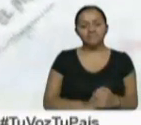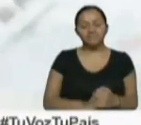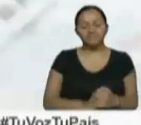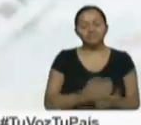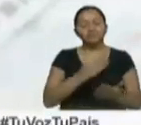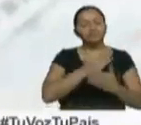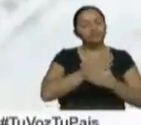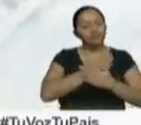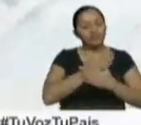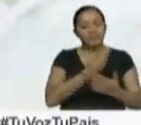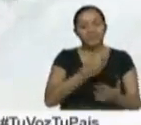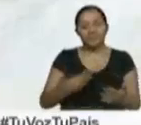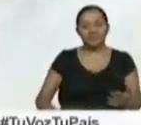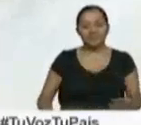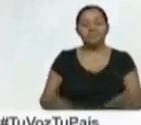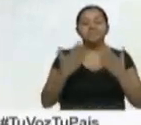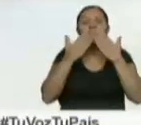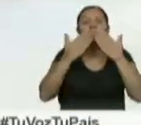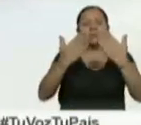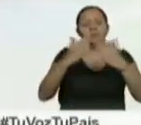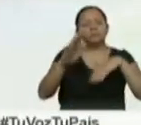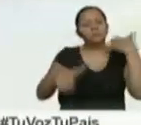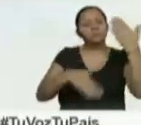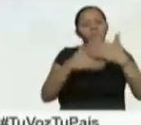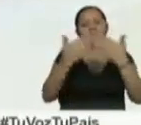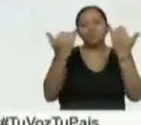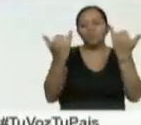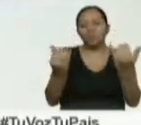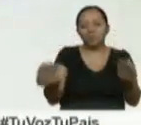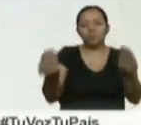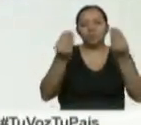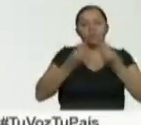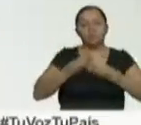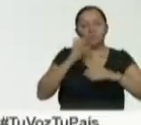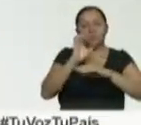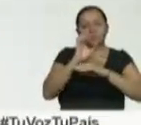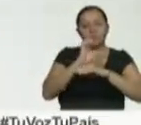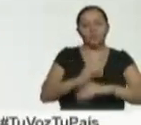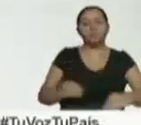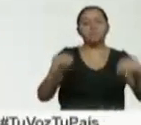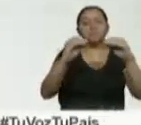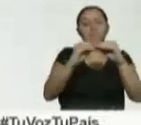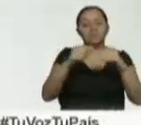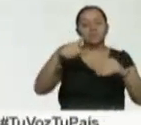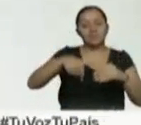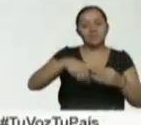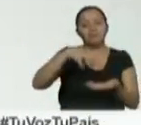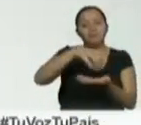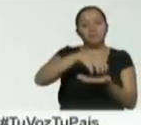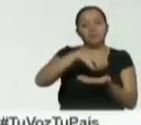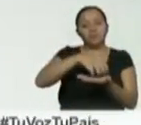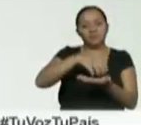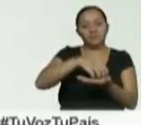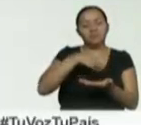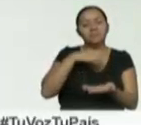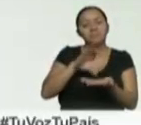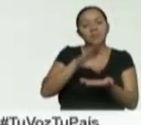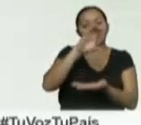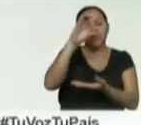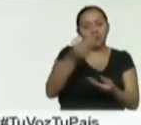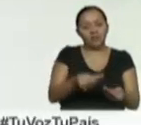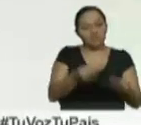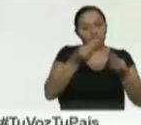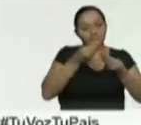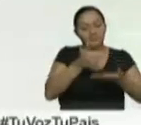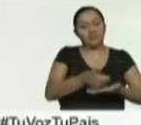Querido presidente, gracias por todo lo que ha hecho por nuestro país y ahora por lo que hizo por nuestra provincia y mi querido colegio. El